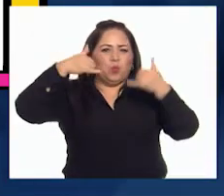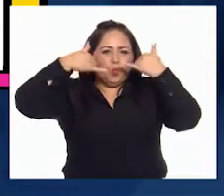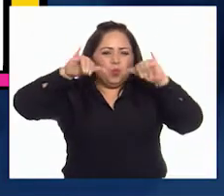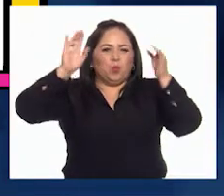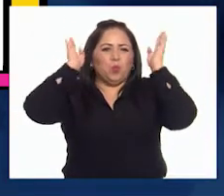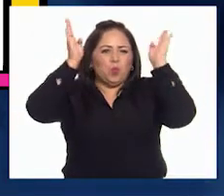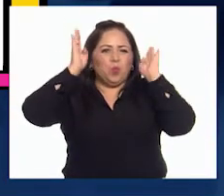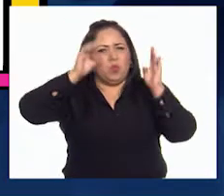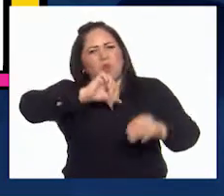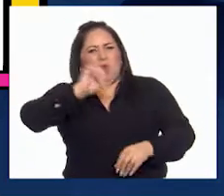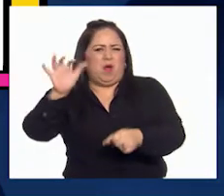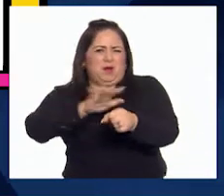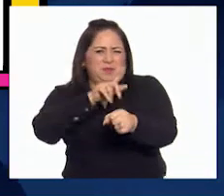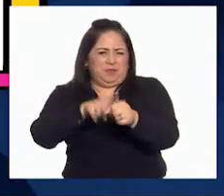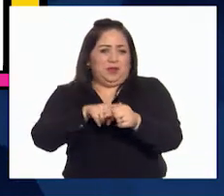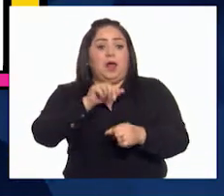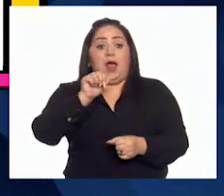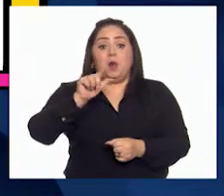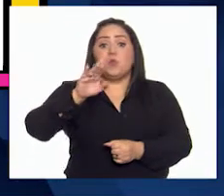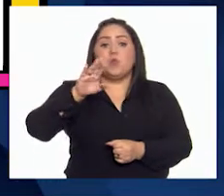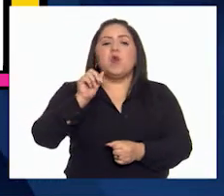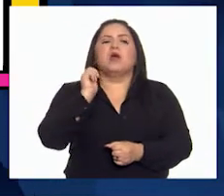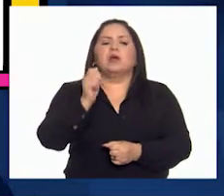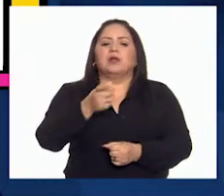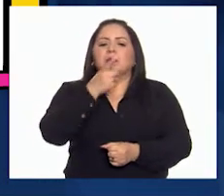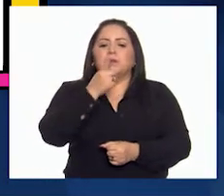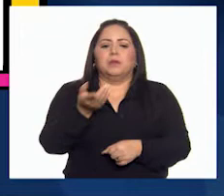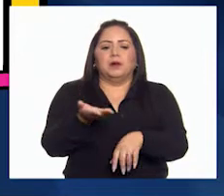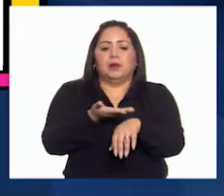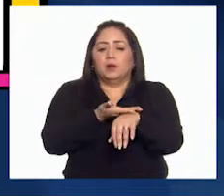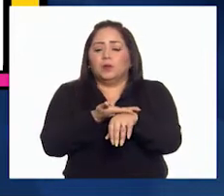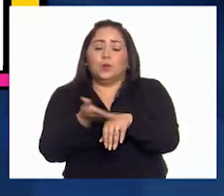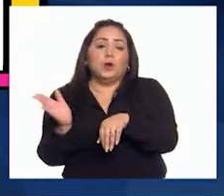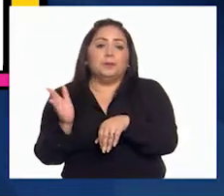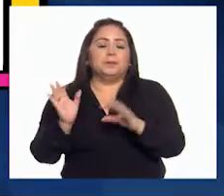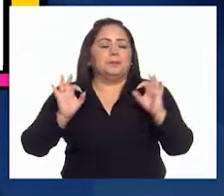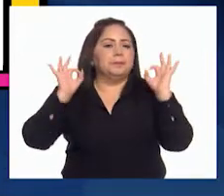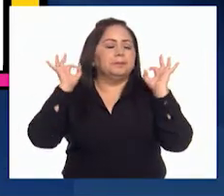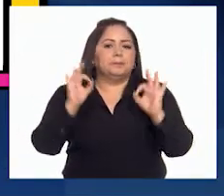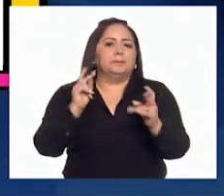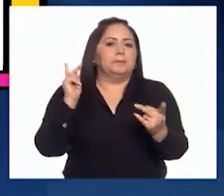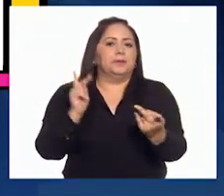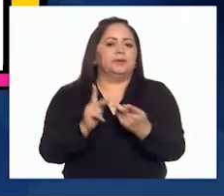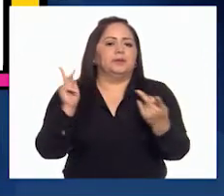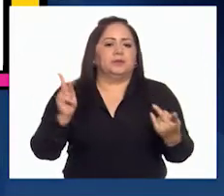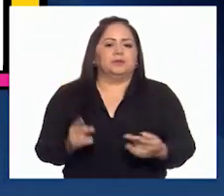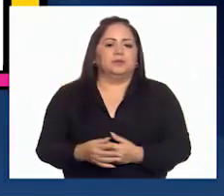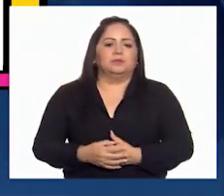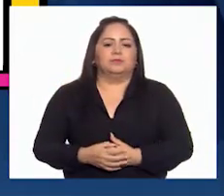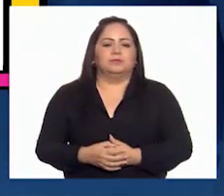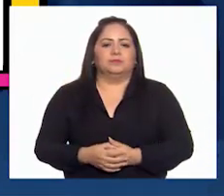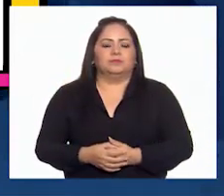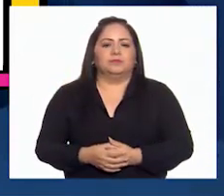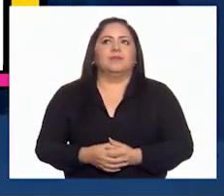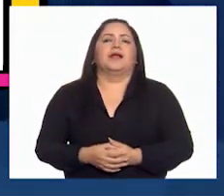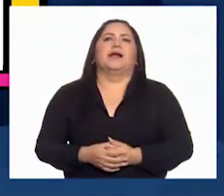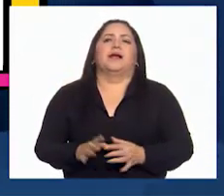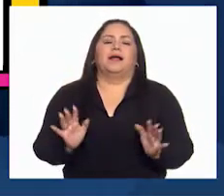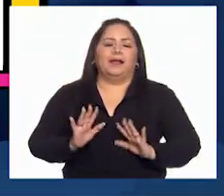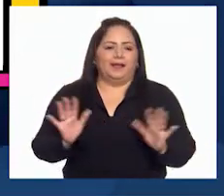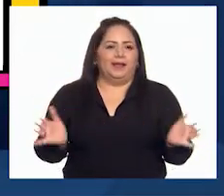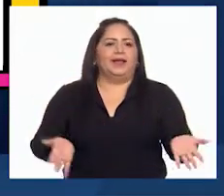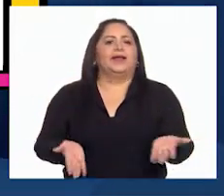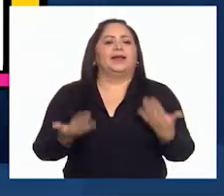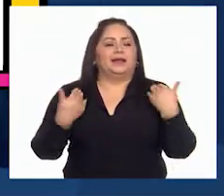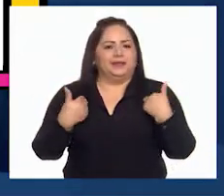otras bestias. Albura. Dice así, blancura perfecta, punto. Ahora